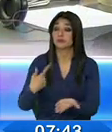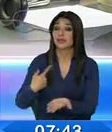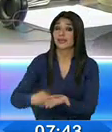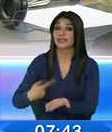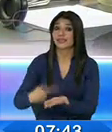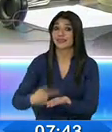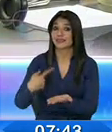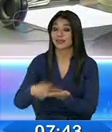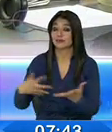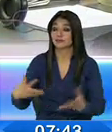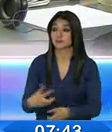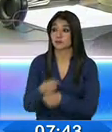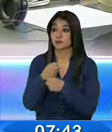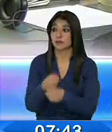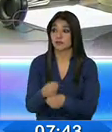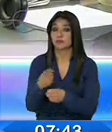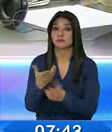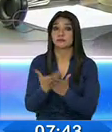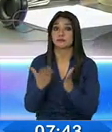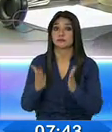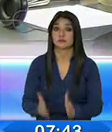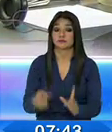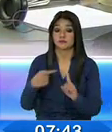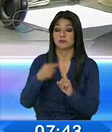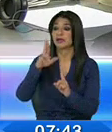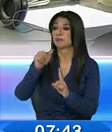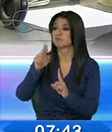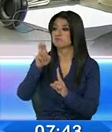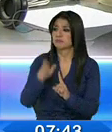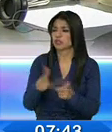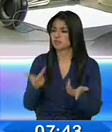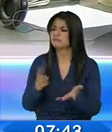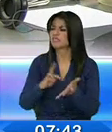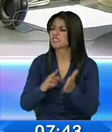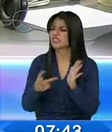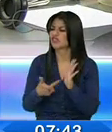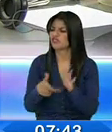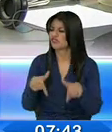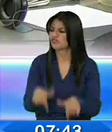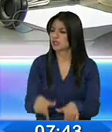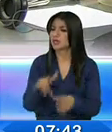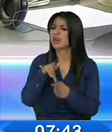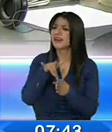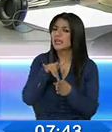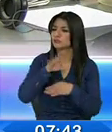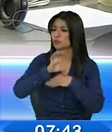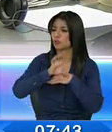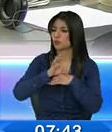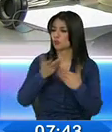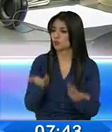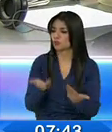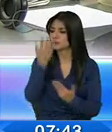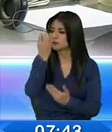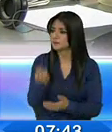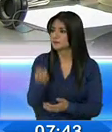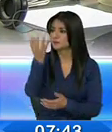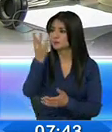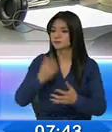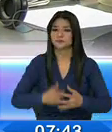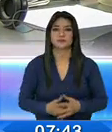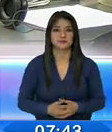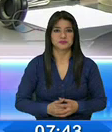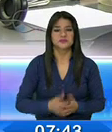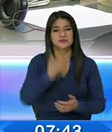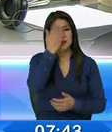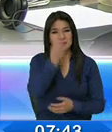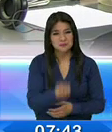securities el significado tiene esto en estas condiciones económicas que tiene el país podía es